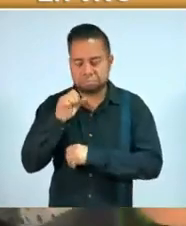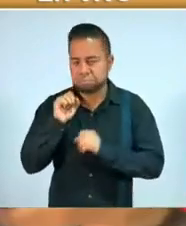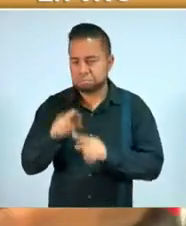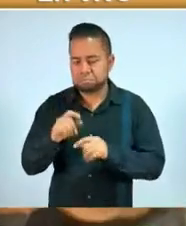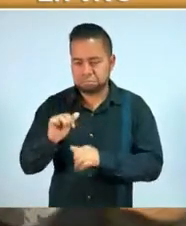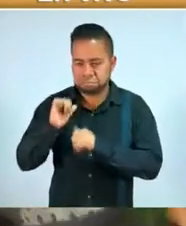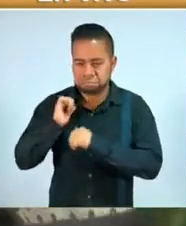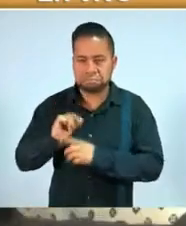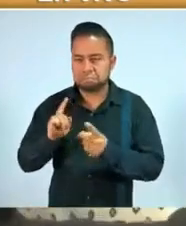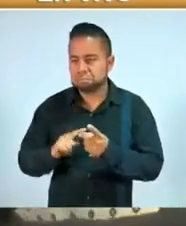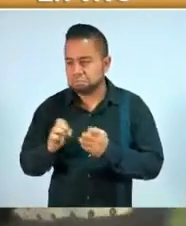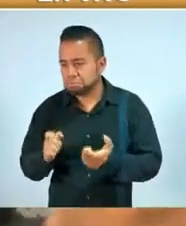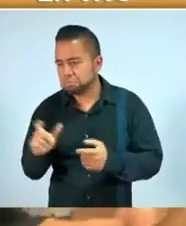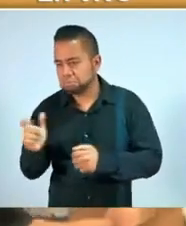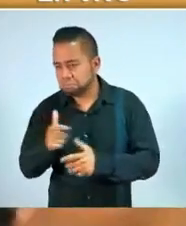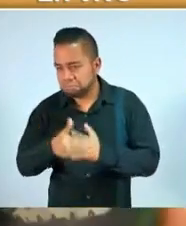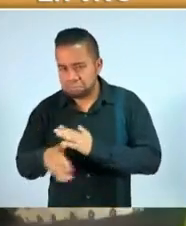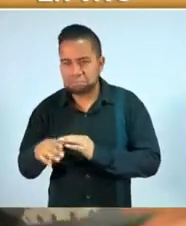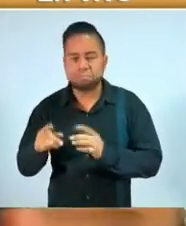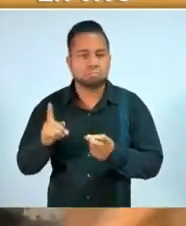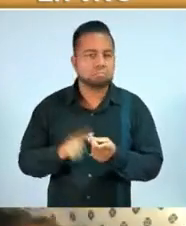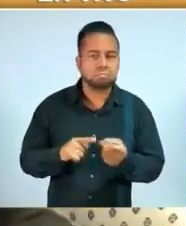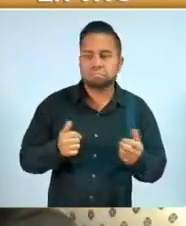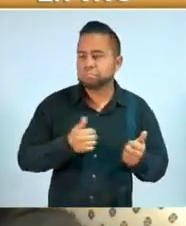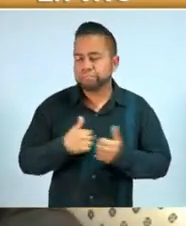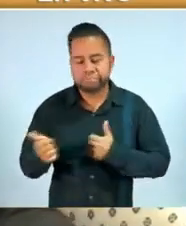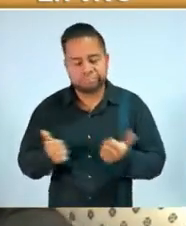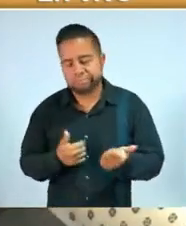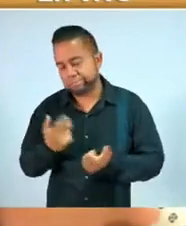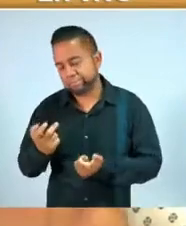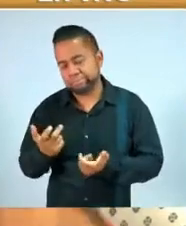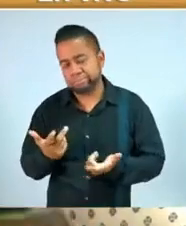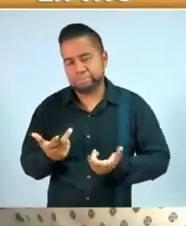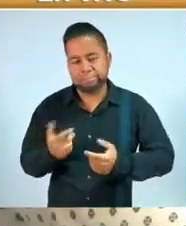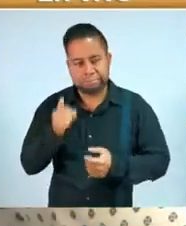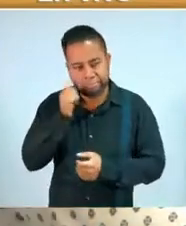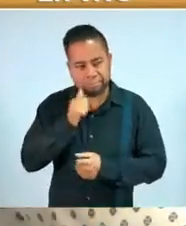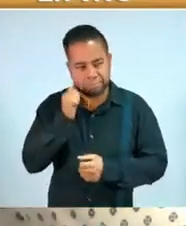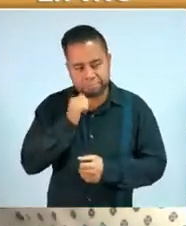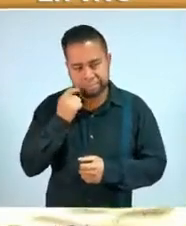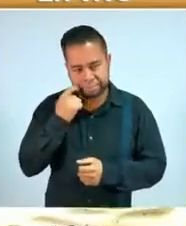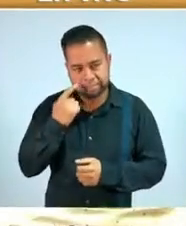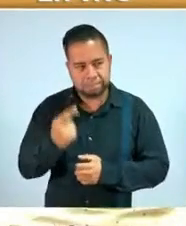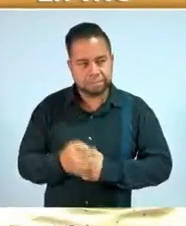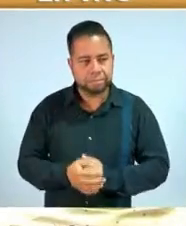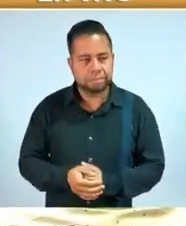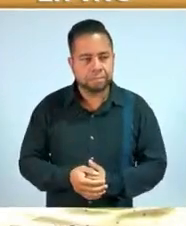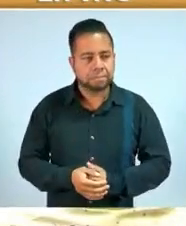se mueve, cuándo sale, cuándo entra, dónde se mueve, esa parte la que tenemos siempre que estar atacando.